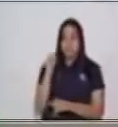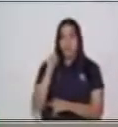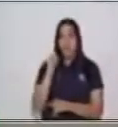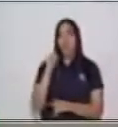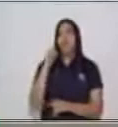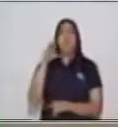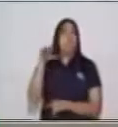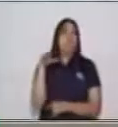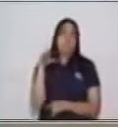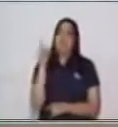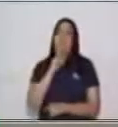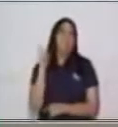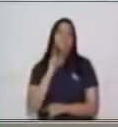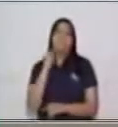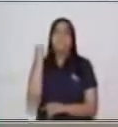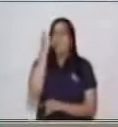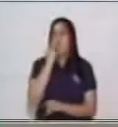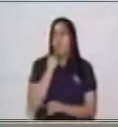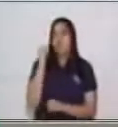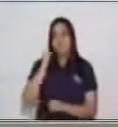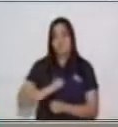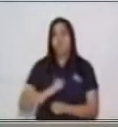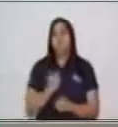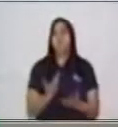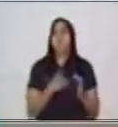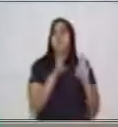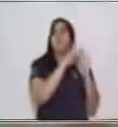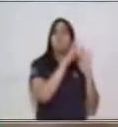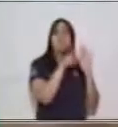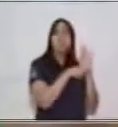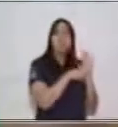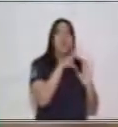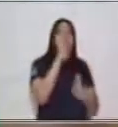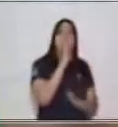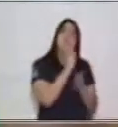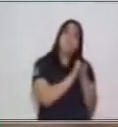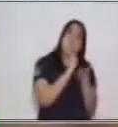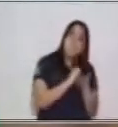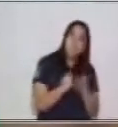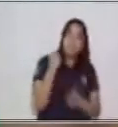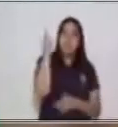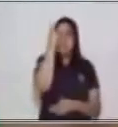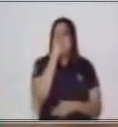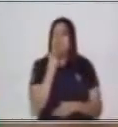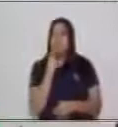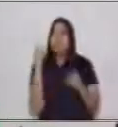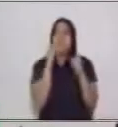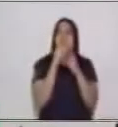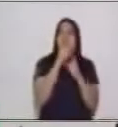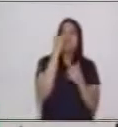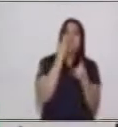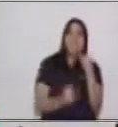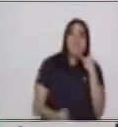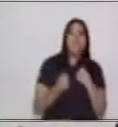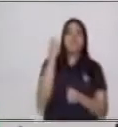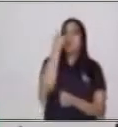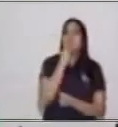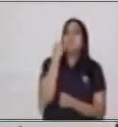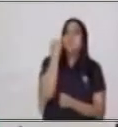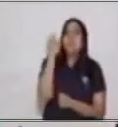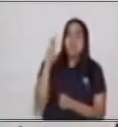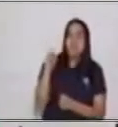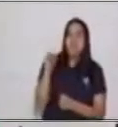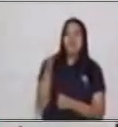la que se puede confundir en algún momento. Regla número 4, vas a escribir con S las palabras que terminan